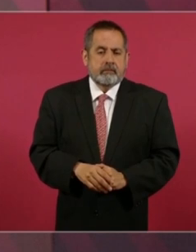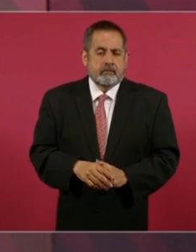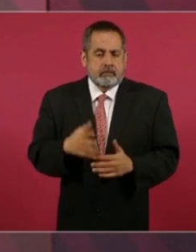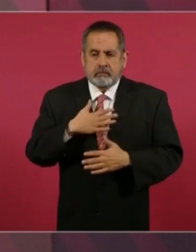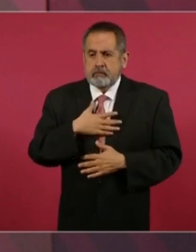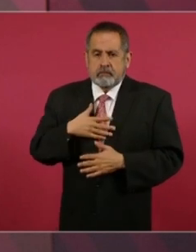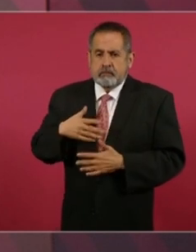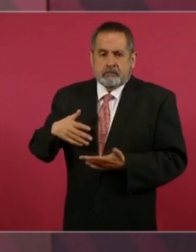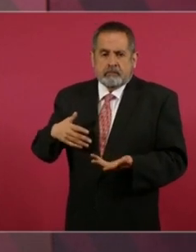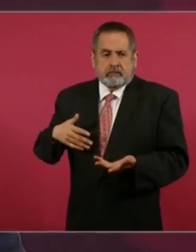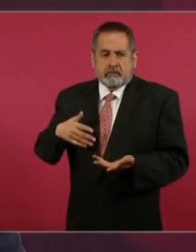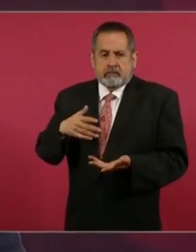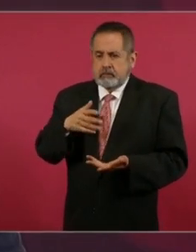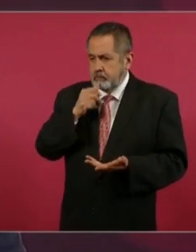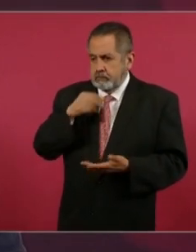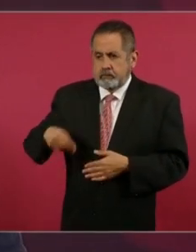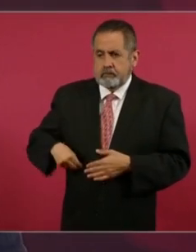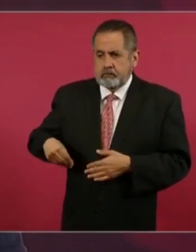culpa.